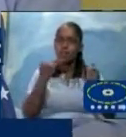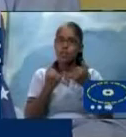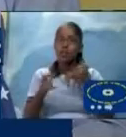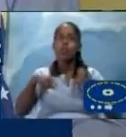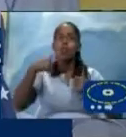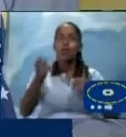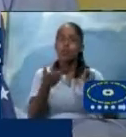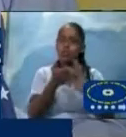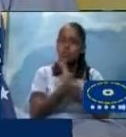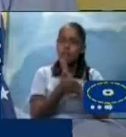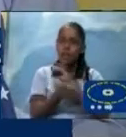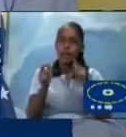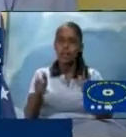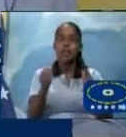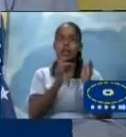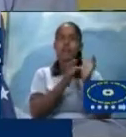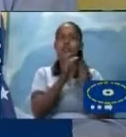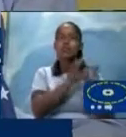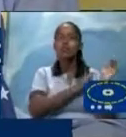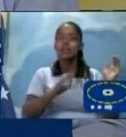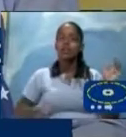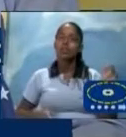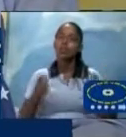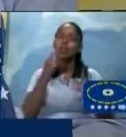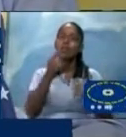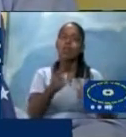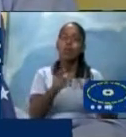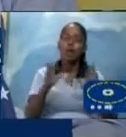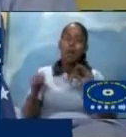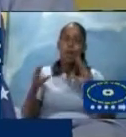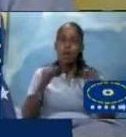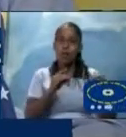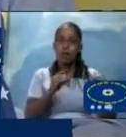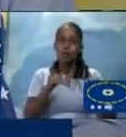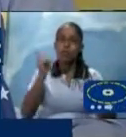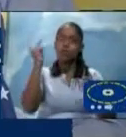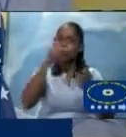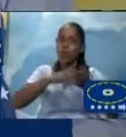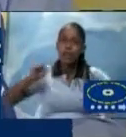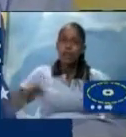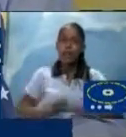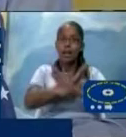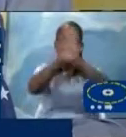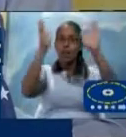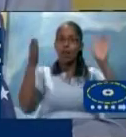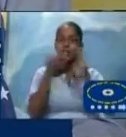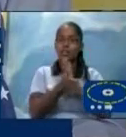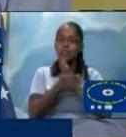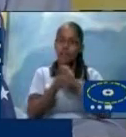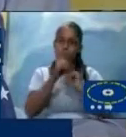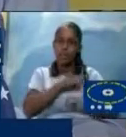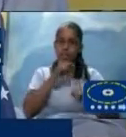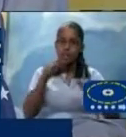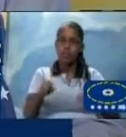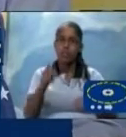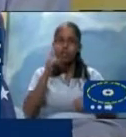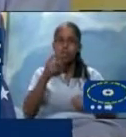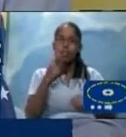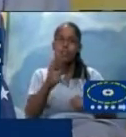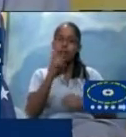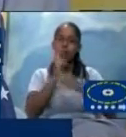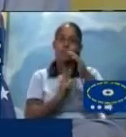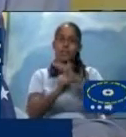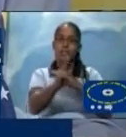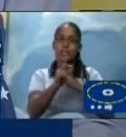sucederá esto? Y Jesucristo le dijo, Jesucristo les habló, Jesucristo fue claro acerca de esto. Mire lo que dice el